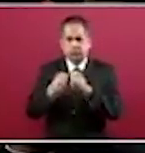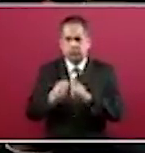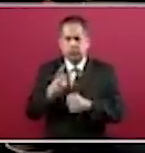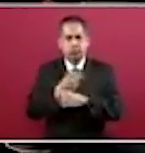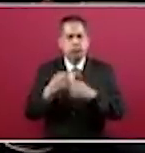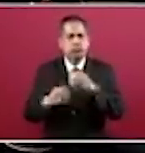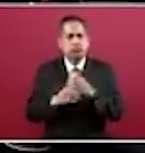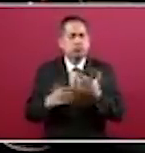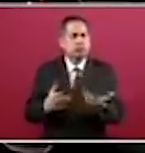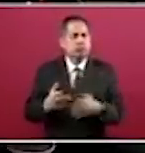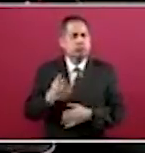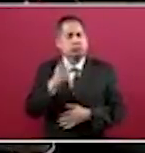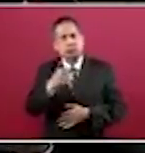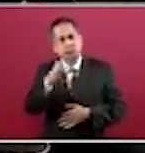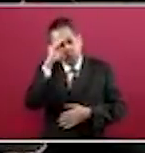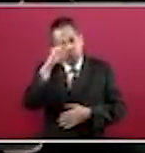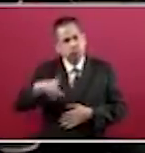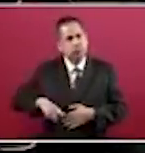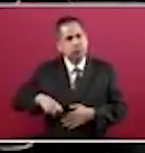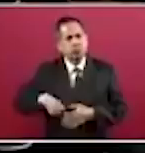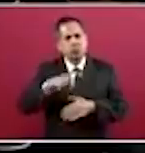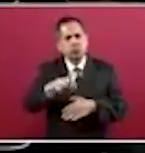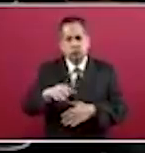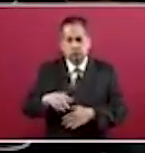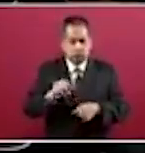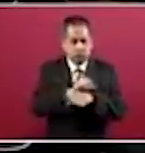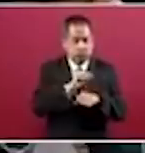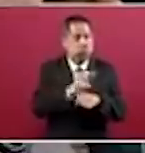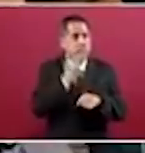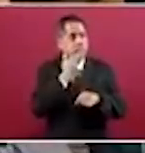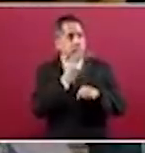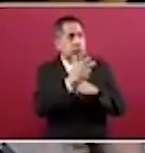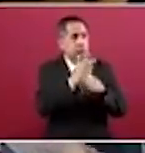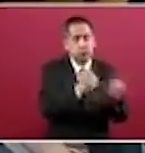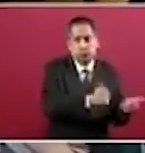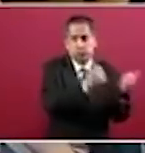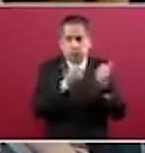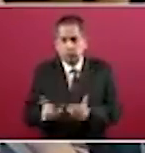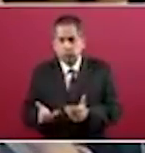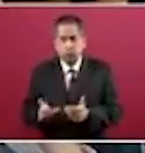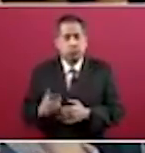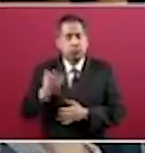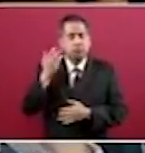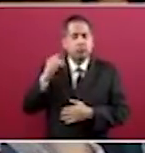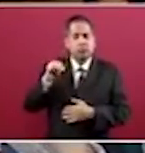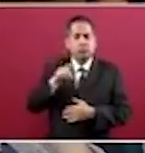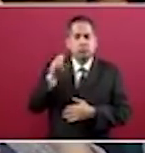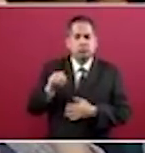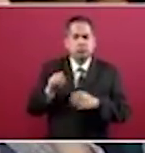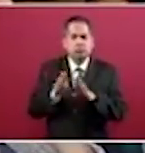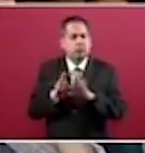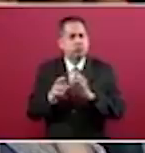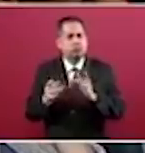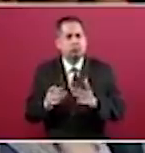¿cuál va a ser la postura de su gobierno respecto a la importación de autos usados de Estados Unidos? El 31 de marzo vence un decreto que